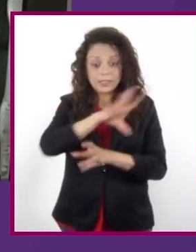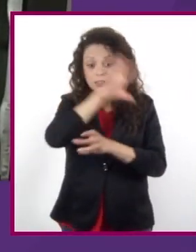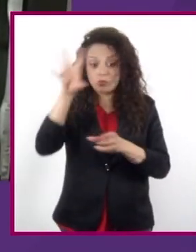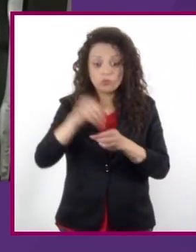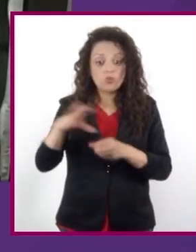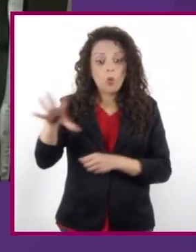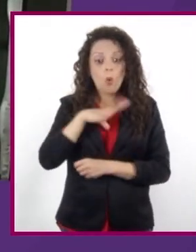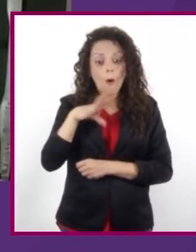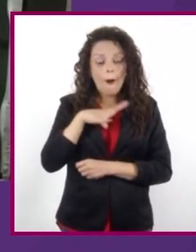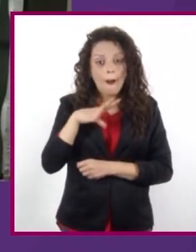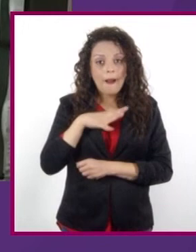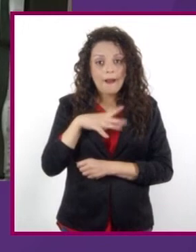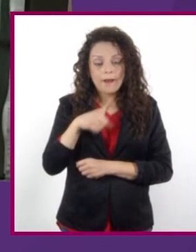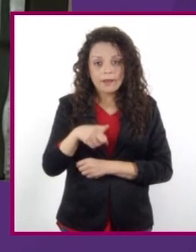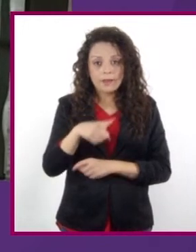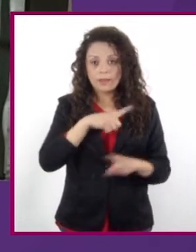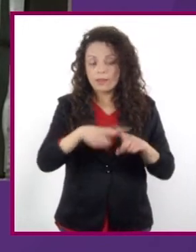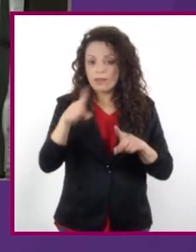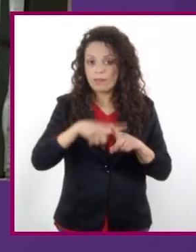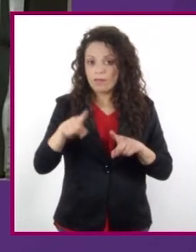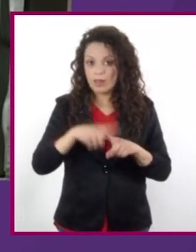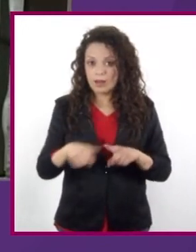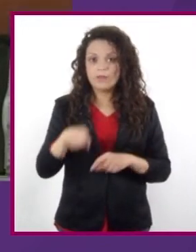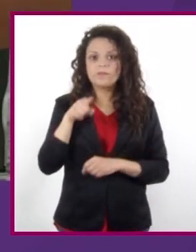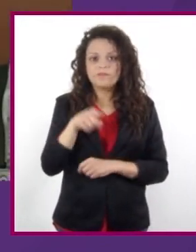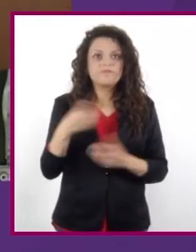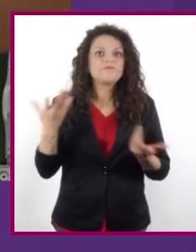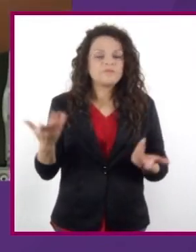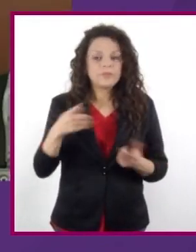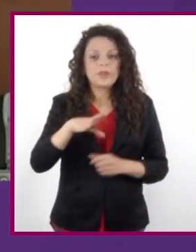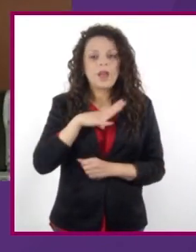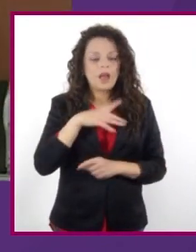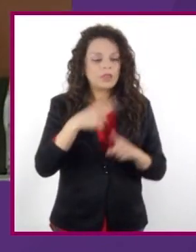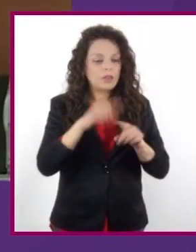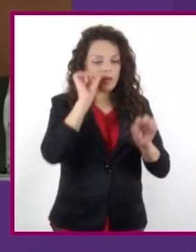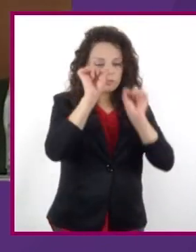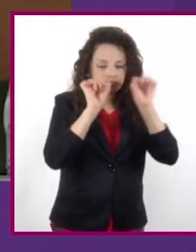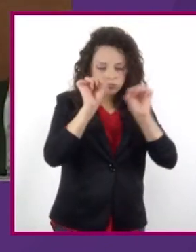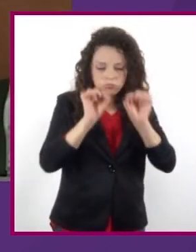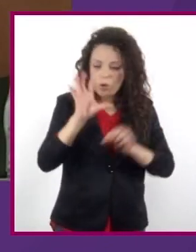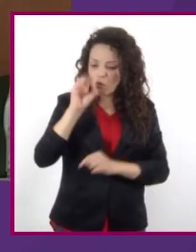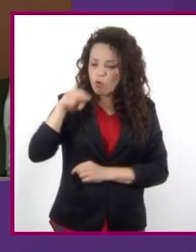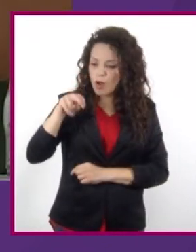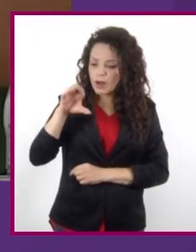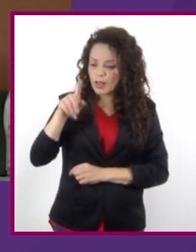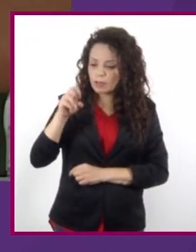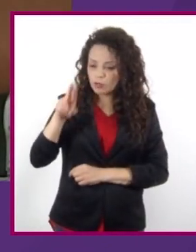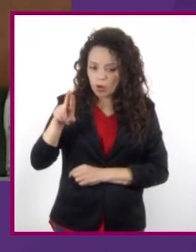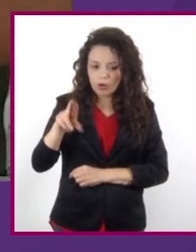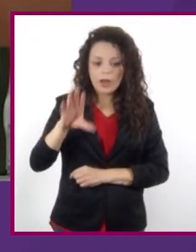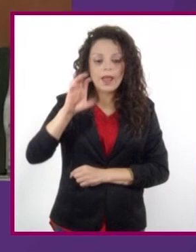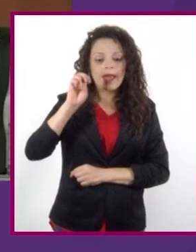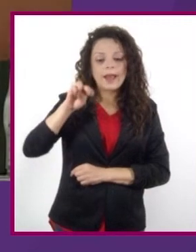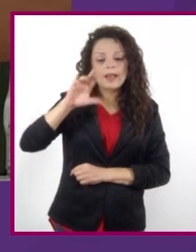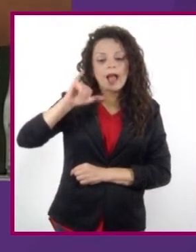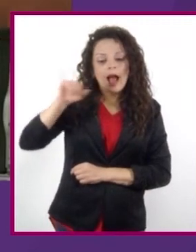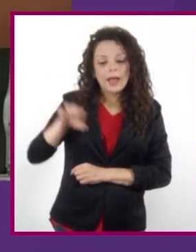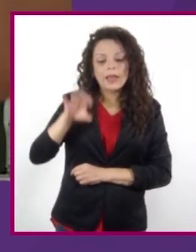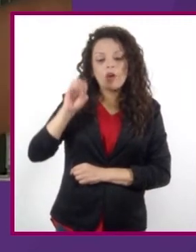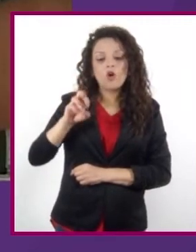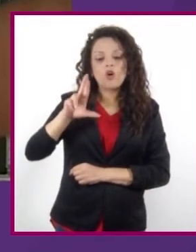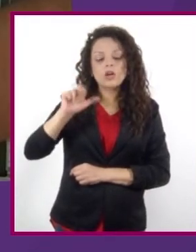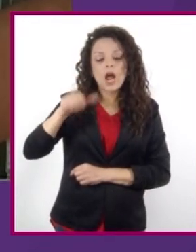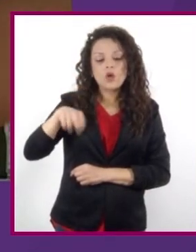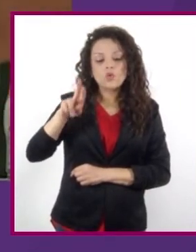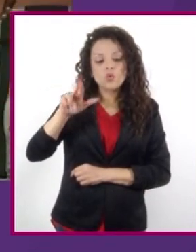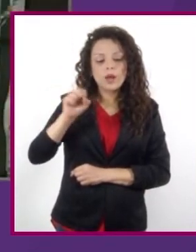componentes de la computadora y se caracteriza por tener conectores, encajes y ranuras o slots que